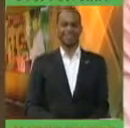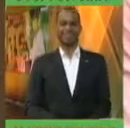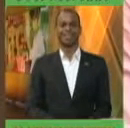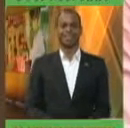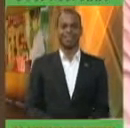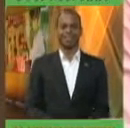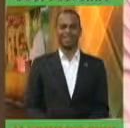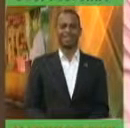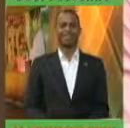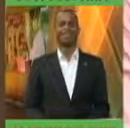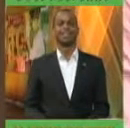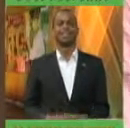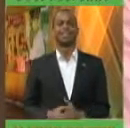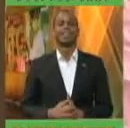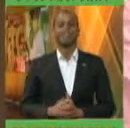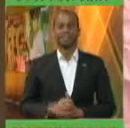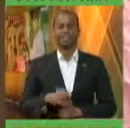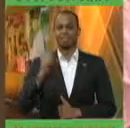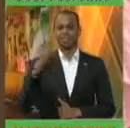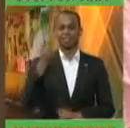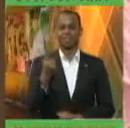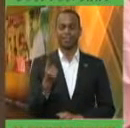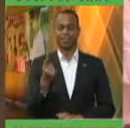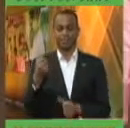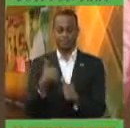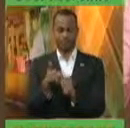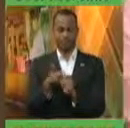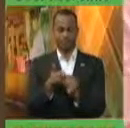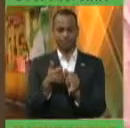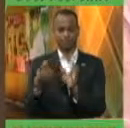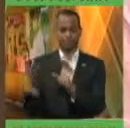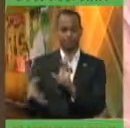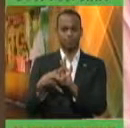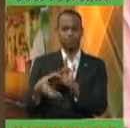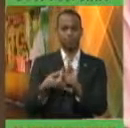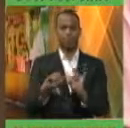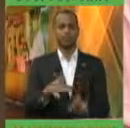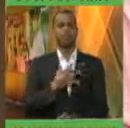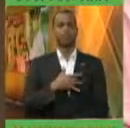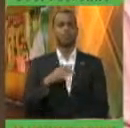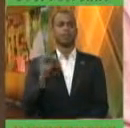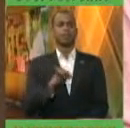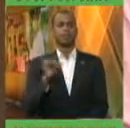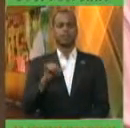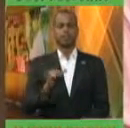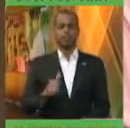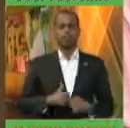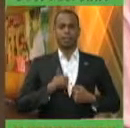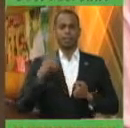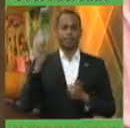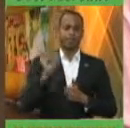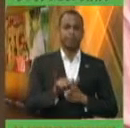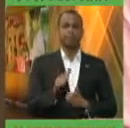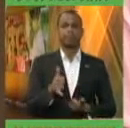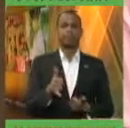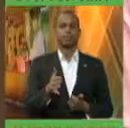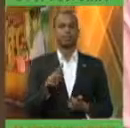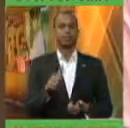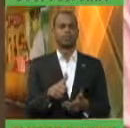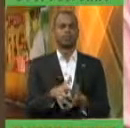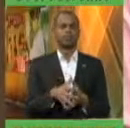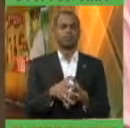pero cada persona que se conecta con nosotros cada persona que se sensibiliza que vive esto porque es una satisfacción enorme